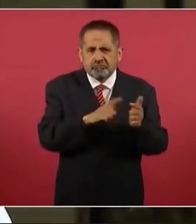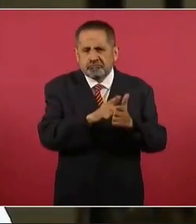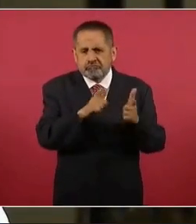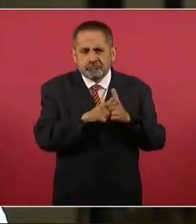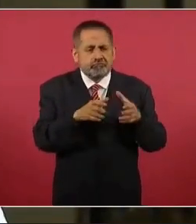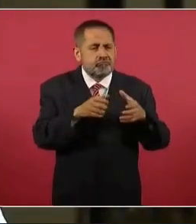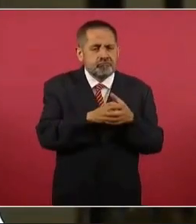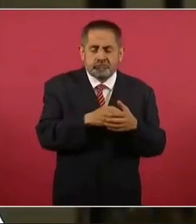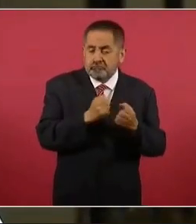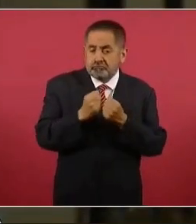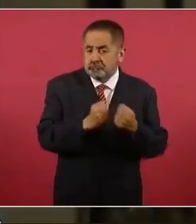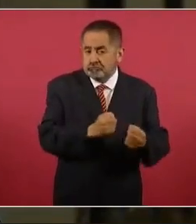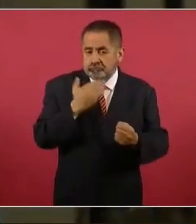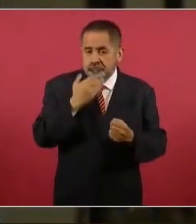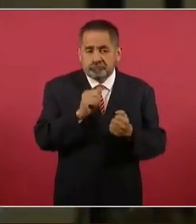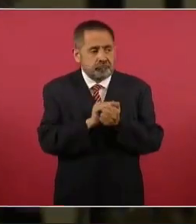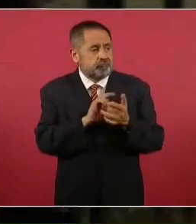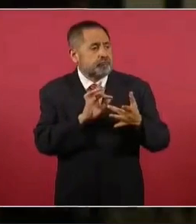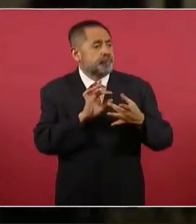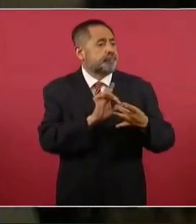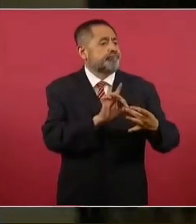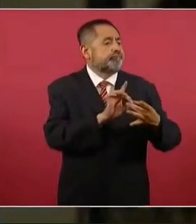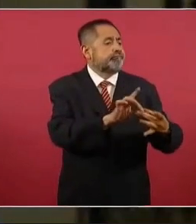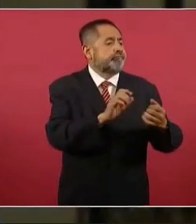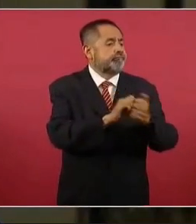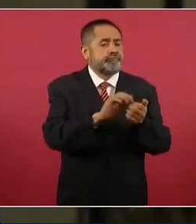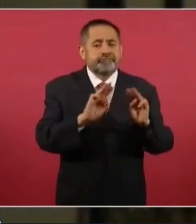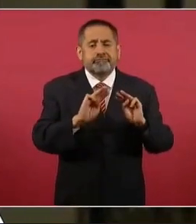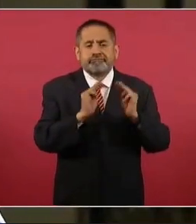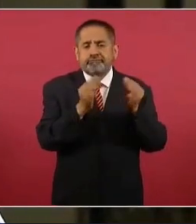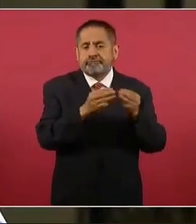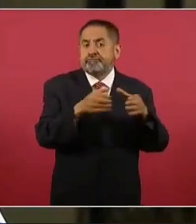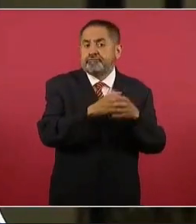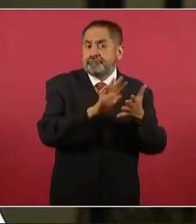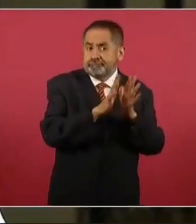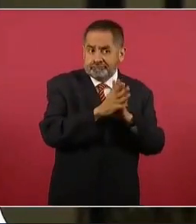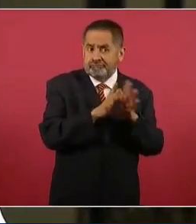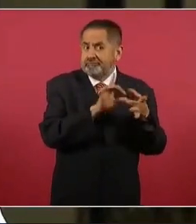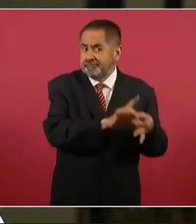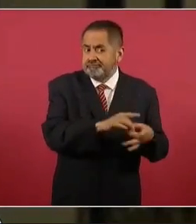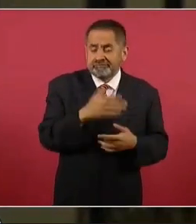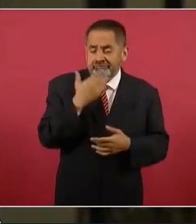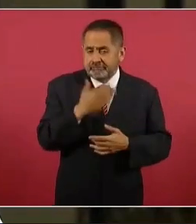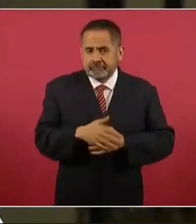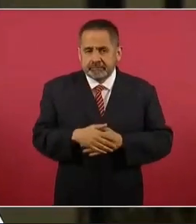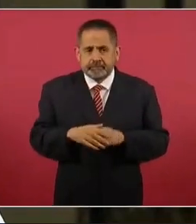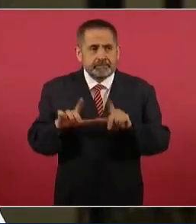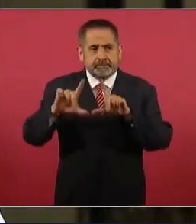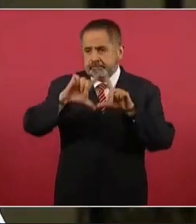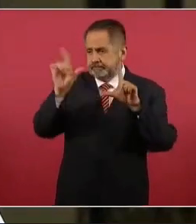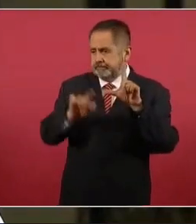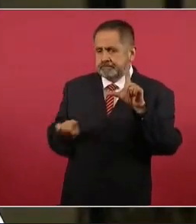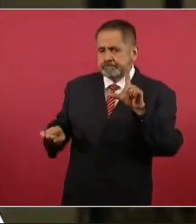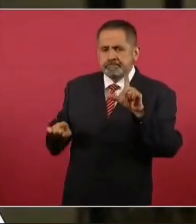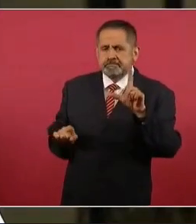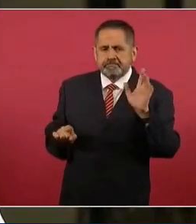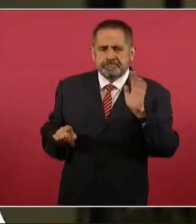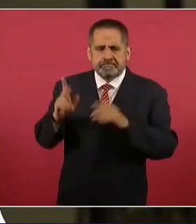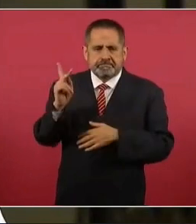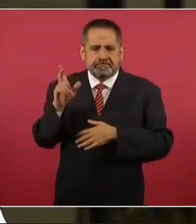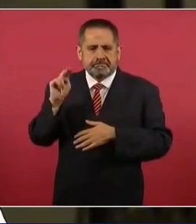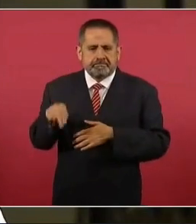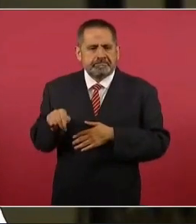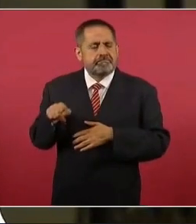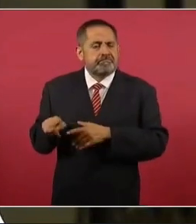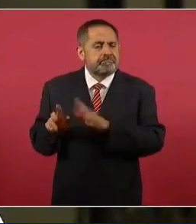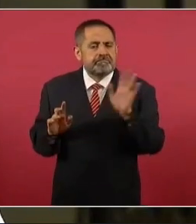grupos, a partir también de alianzas muy específicas con el narcotráfico, mientras que a nivel nacional al PAN el capital